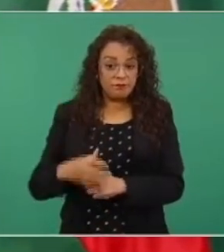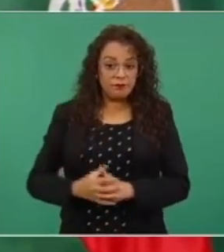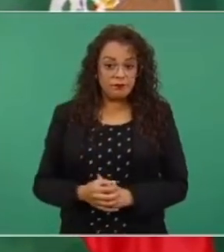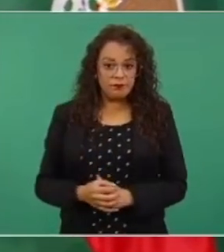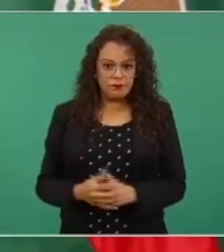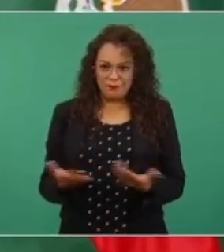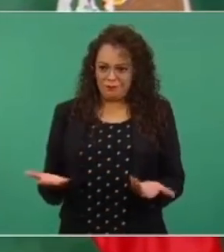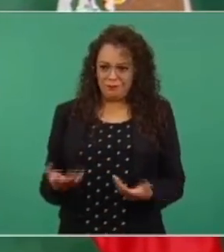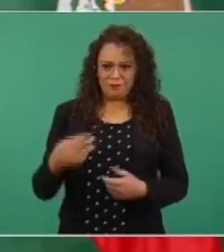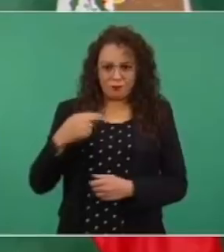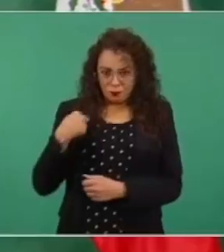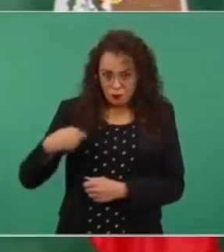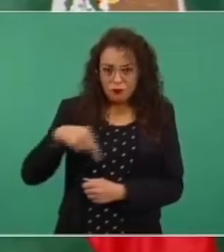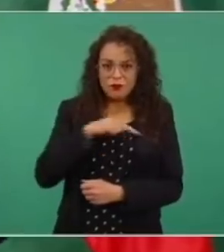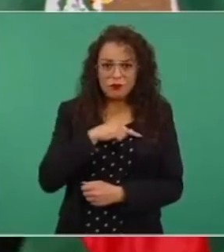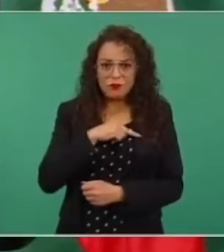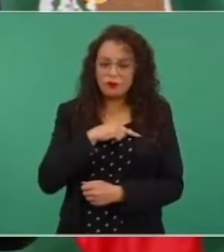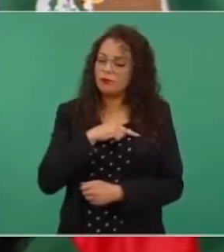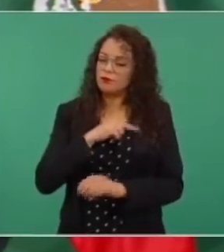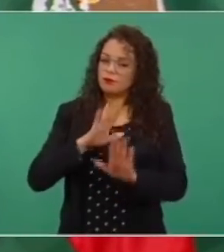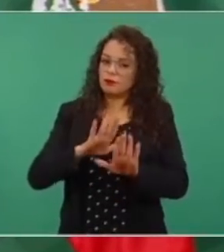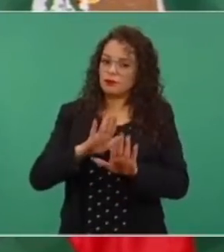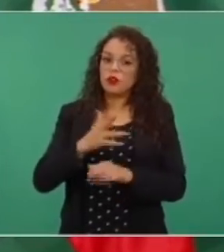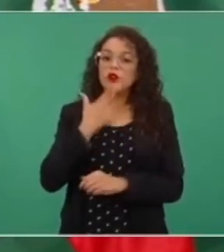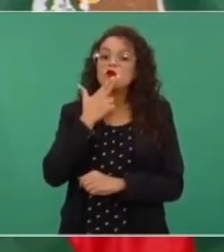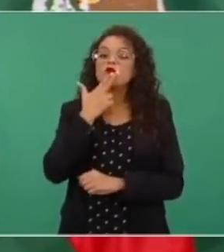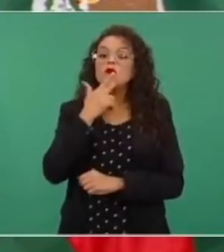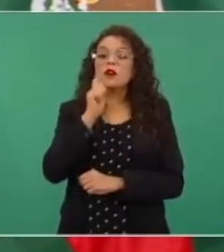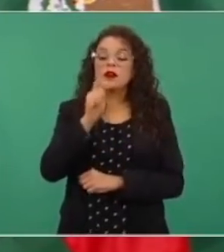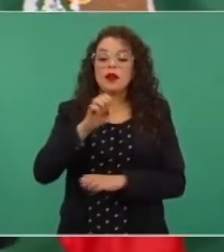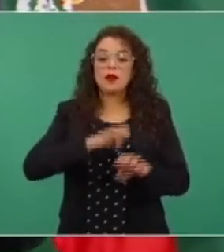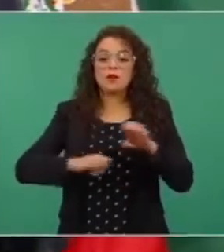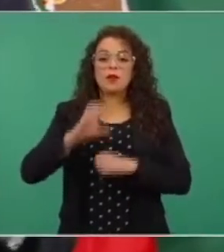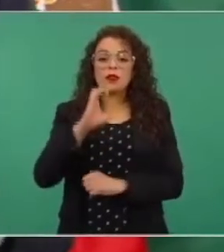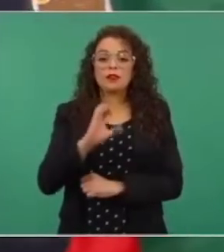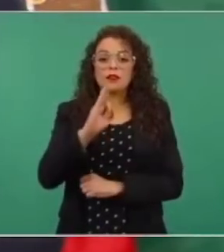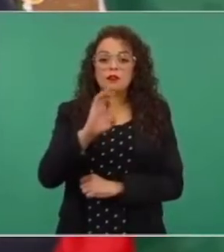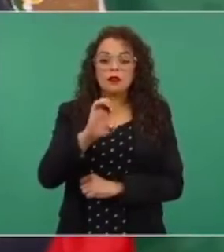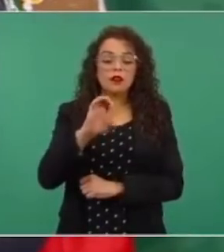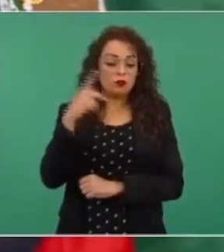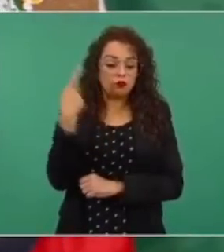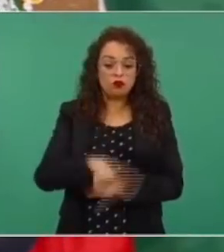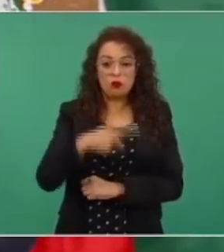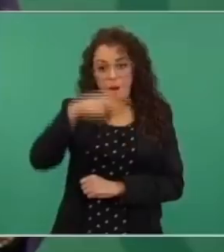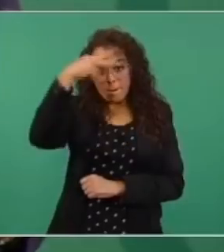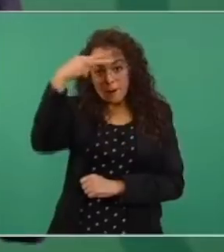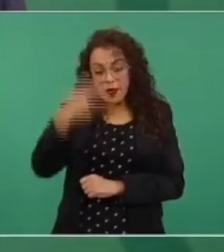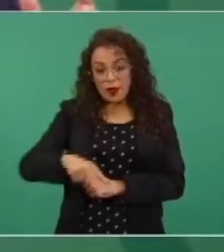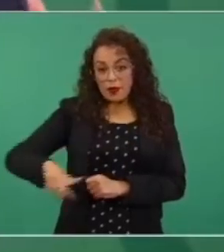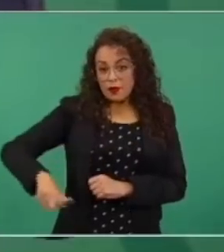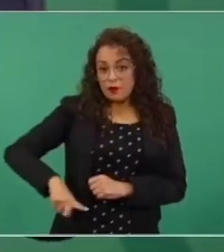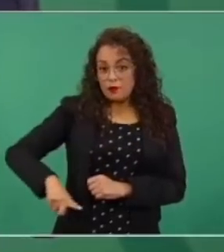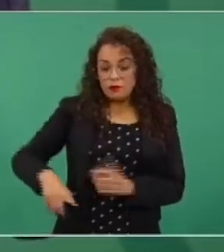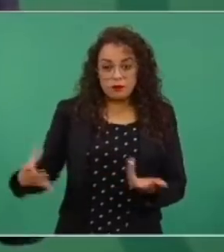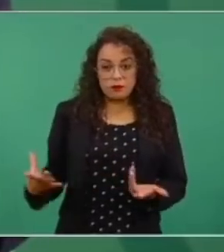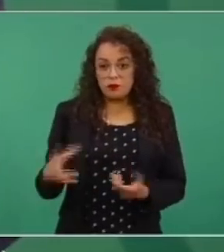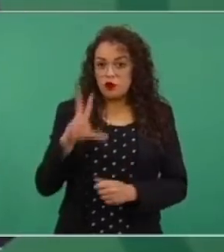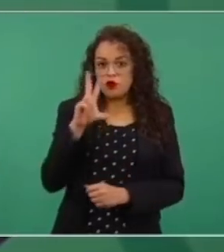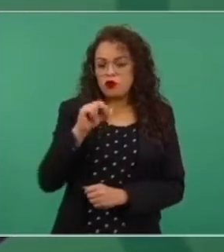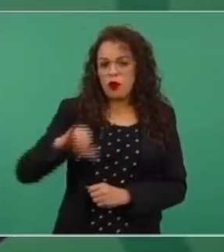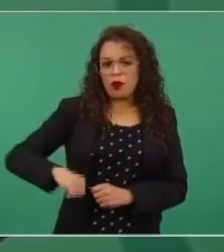Nosotros queremos mantener a la Comisión Federal de Electricidad porque es una empresa pública, sin fines de